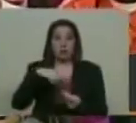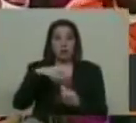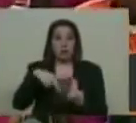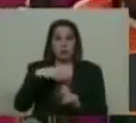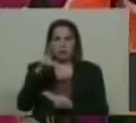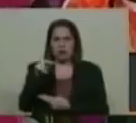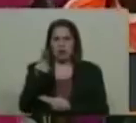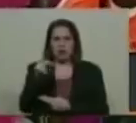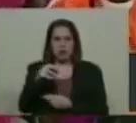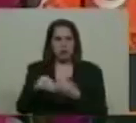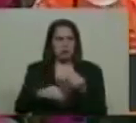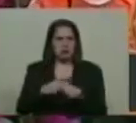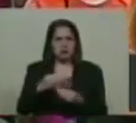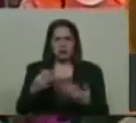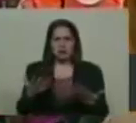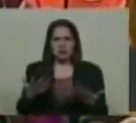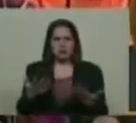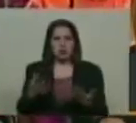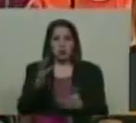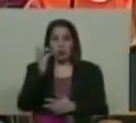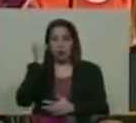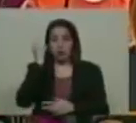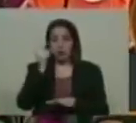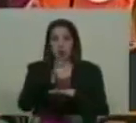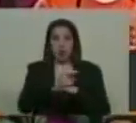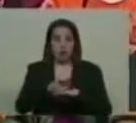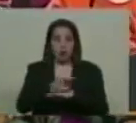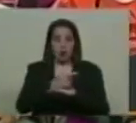hubo una mujer gobernadora.